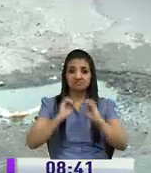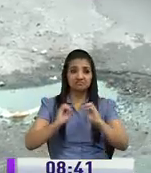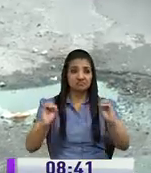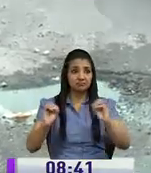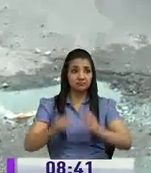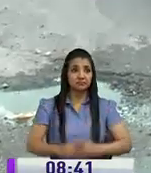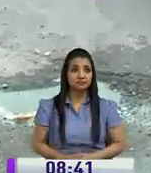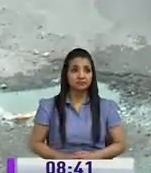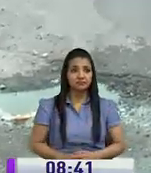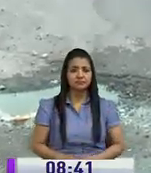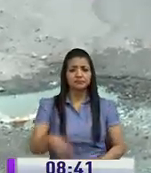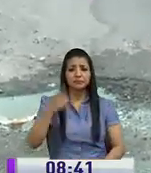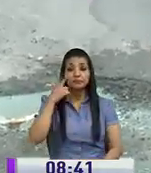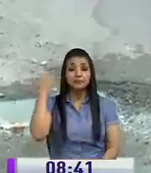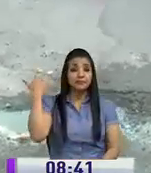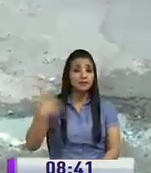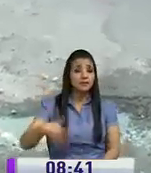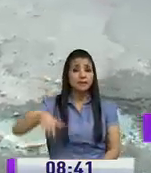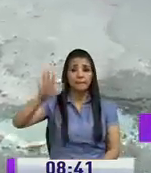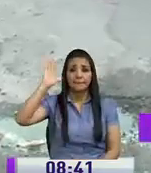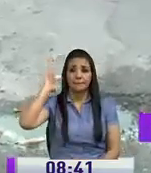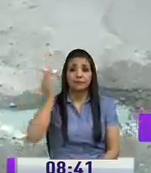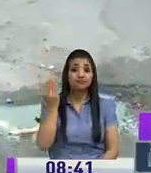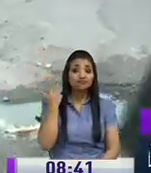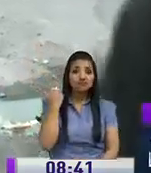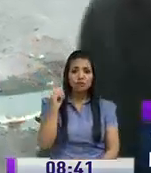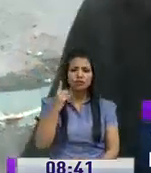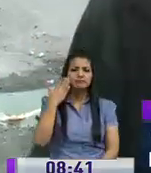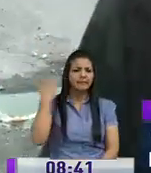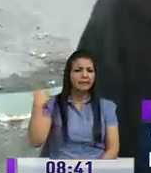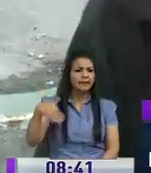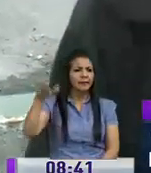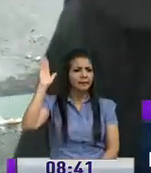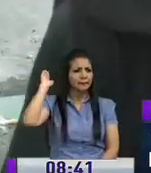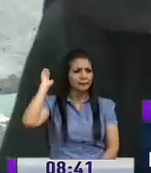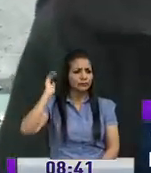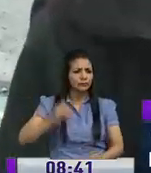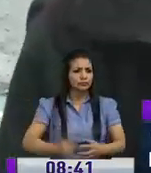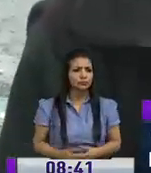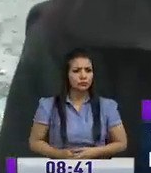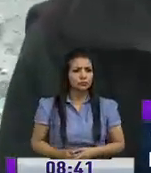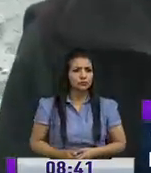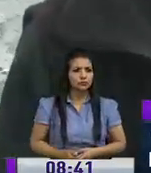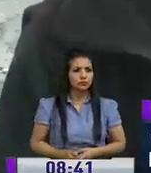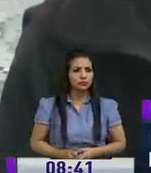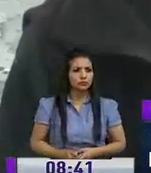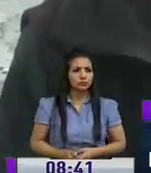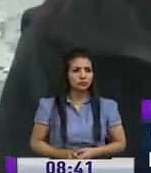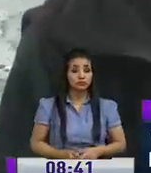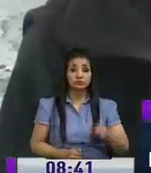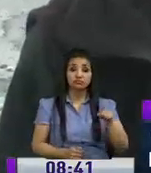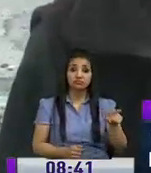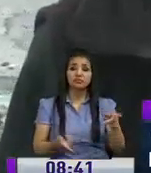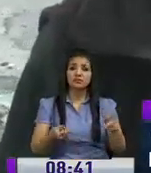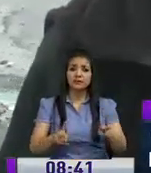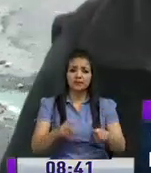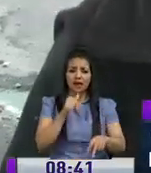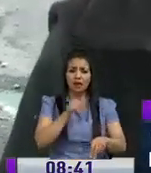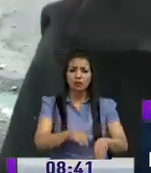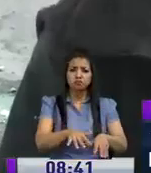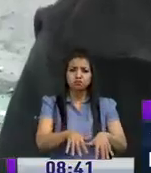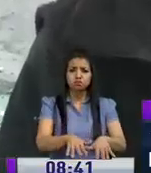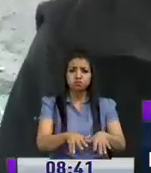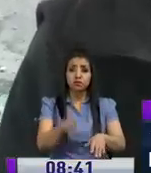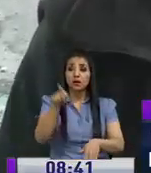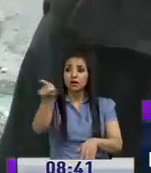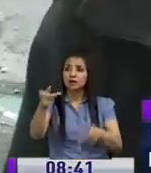es tiempos que está, no es recién. Está inclusive, vea, esa parte es húmeda. De ahí para